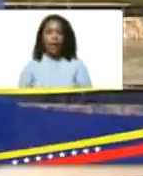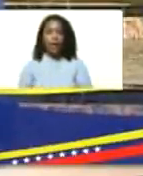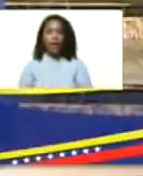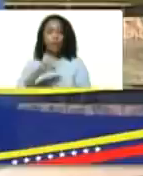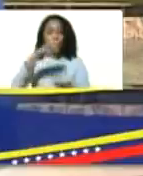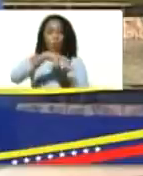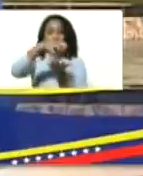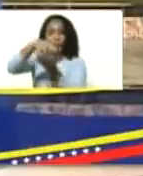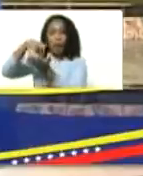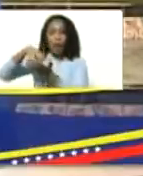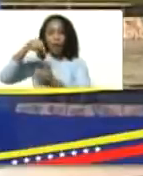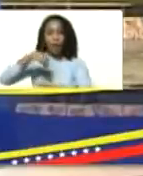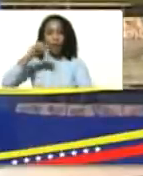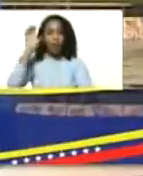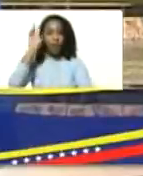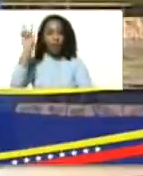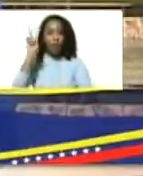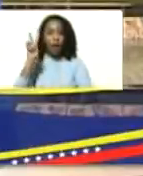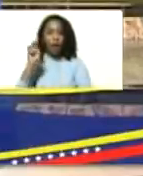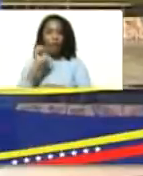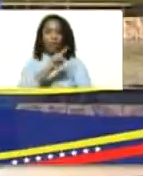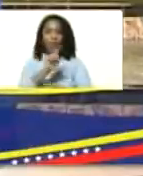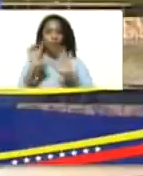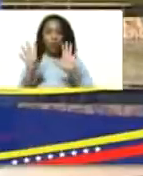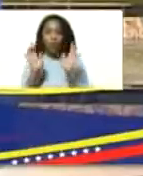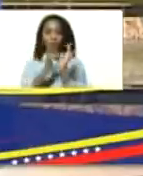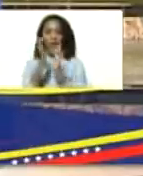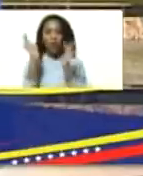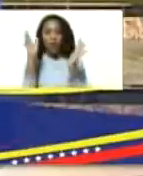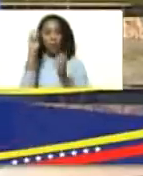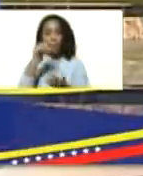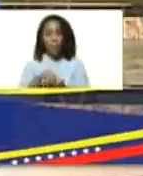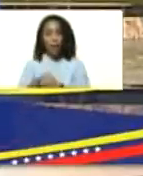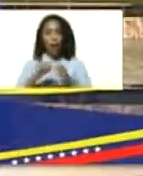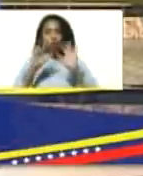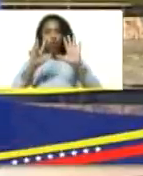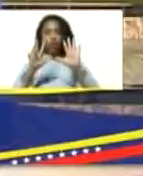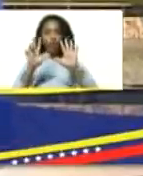venezuela 19 de abril 1810